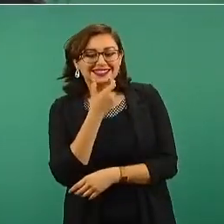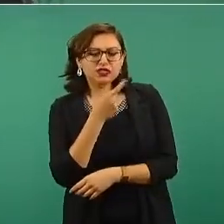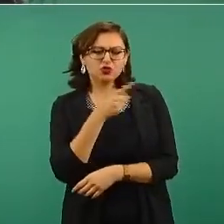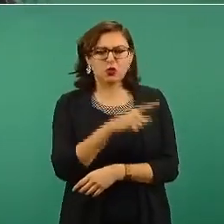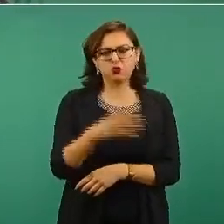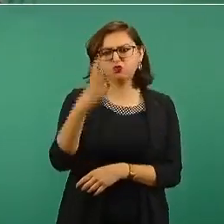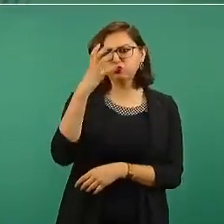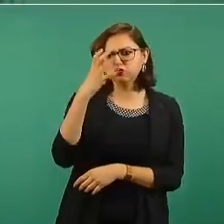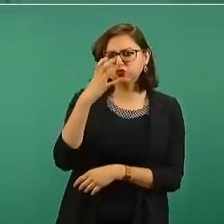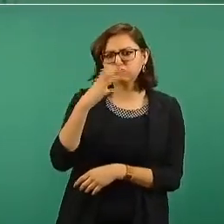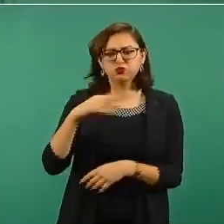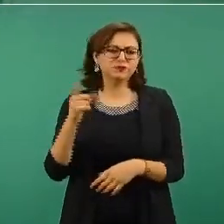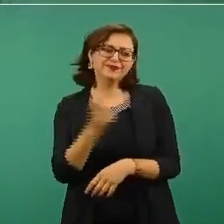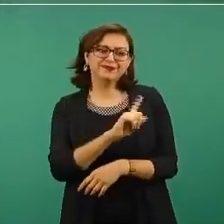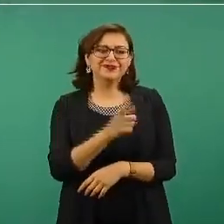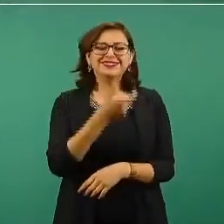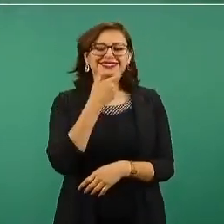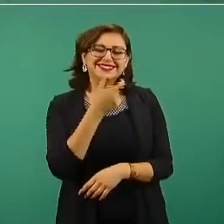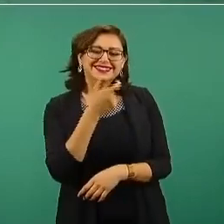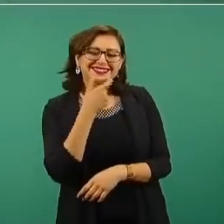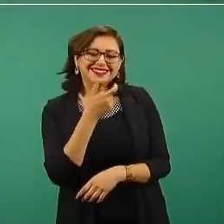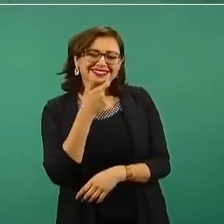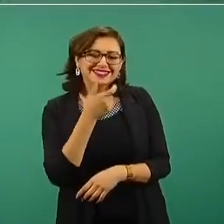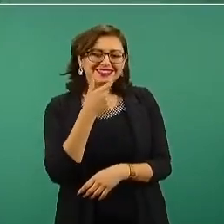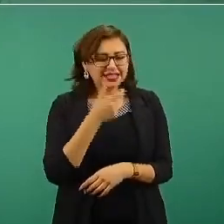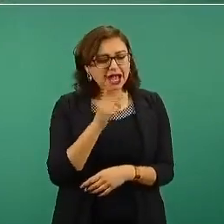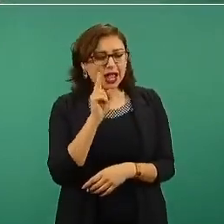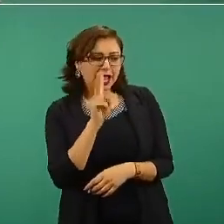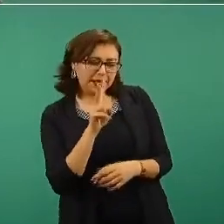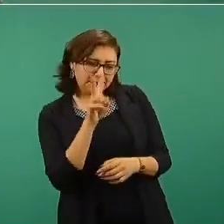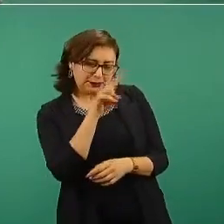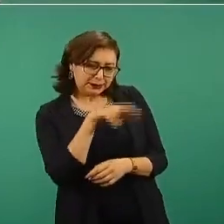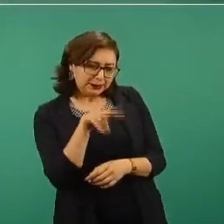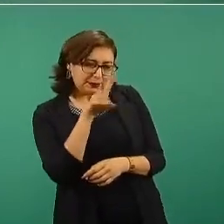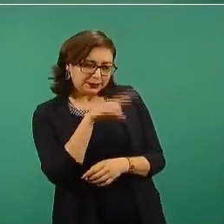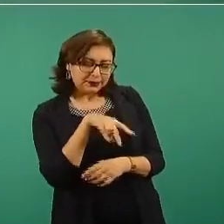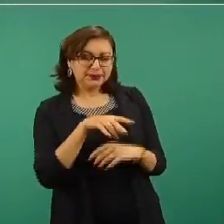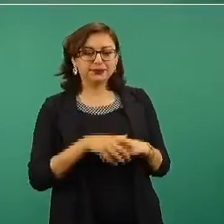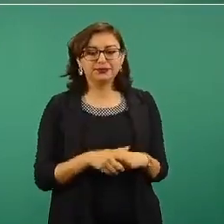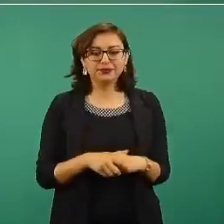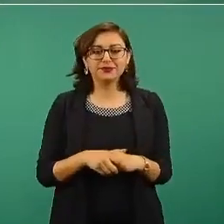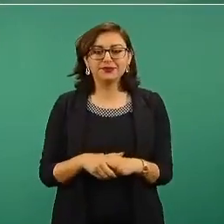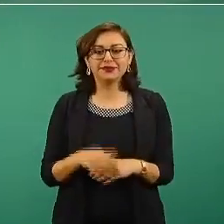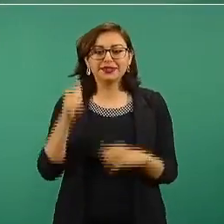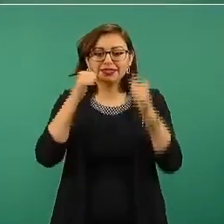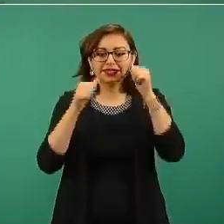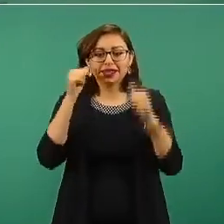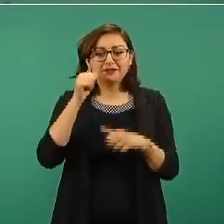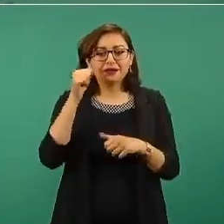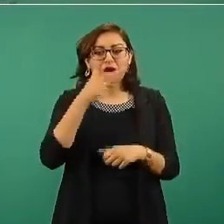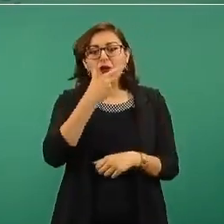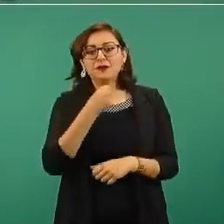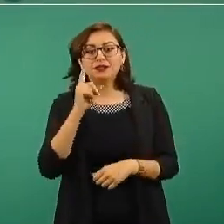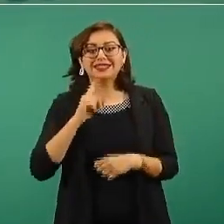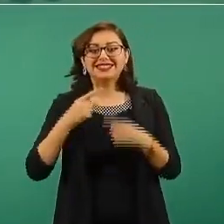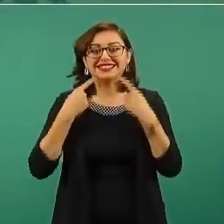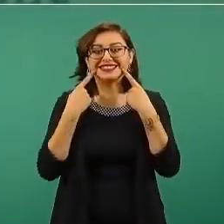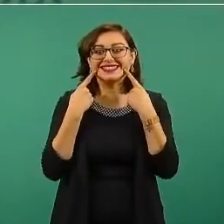ríes. Entonces ahí veían a los candidatos, a las candidatas.